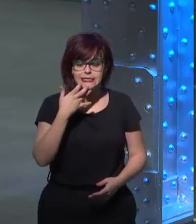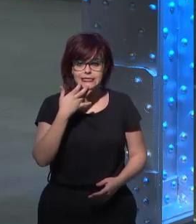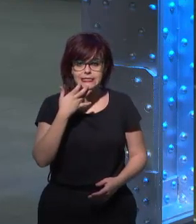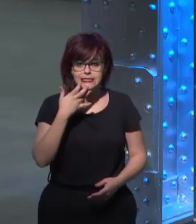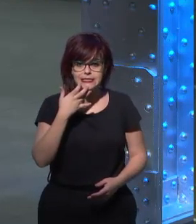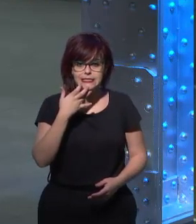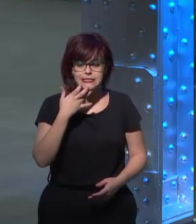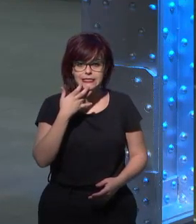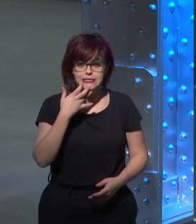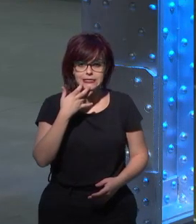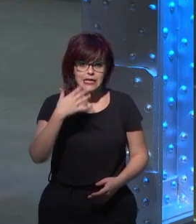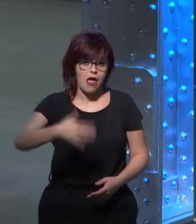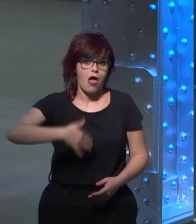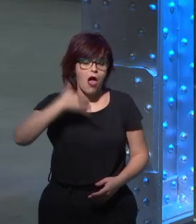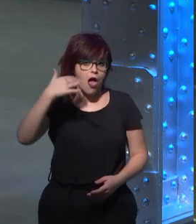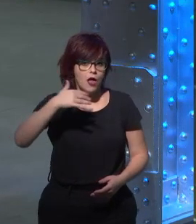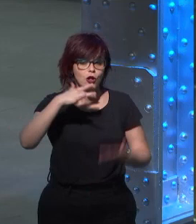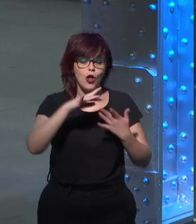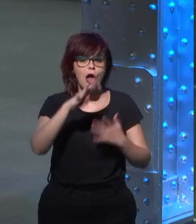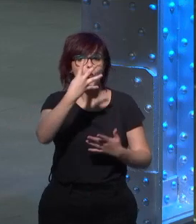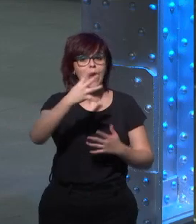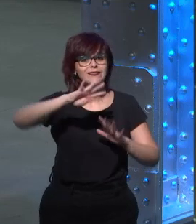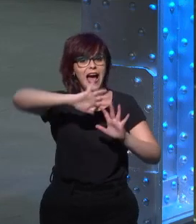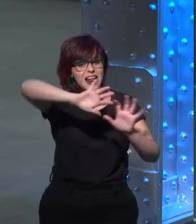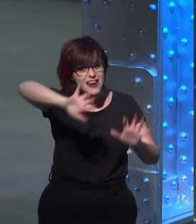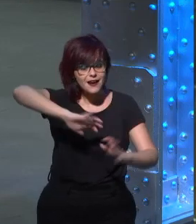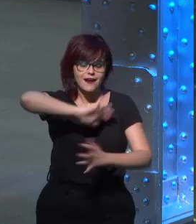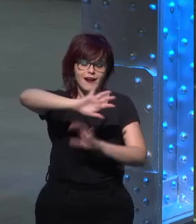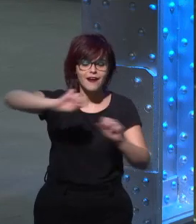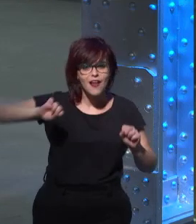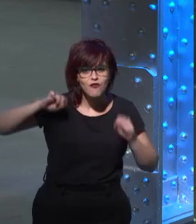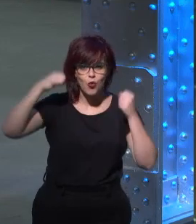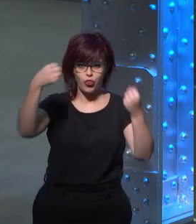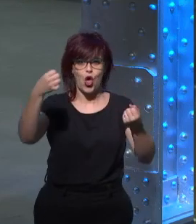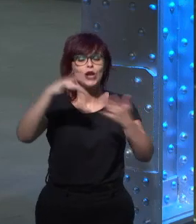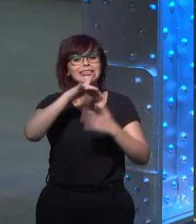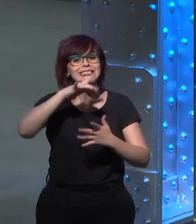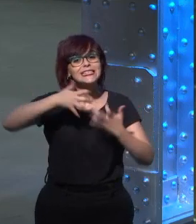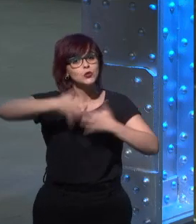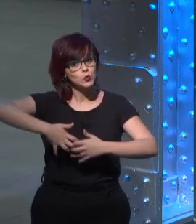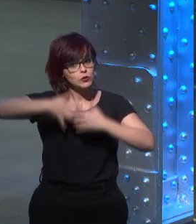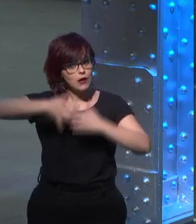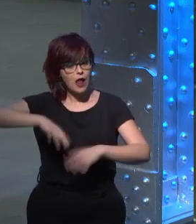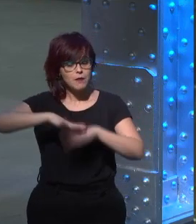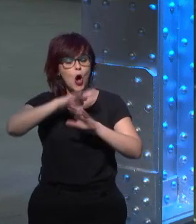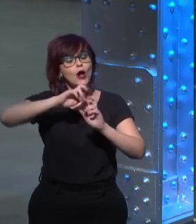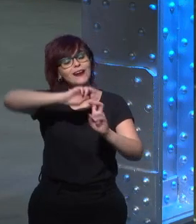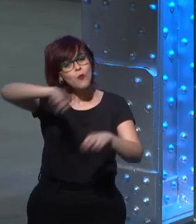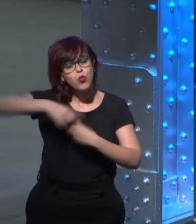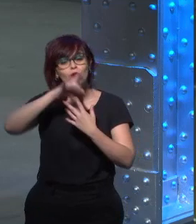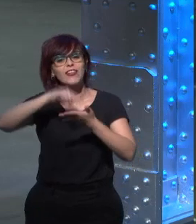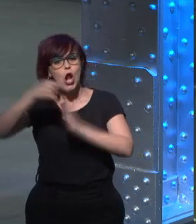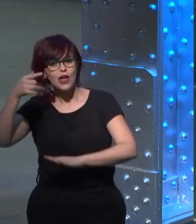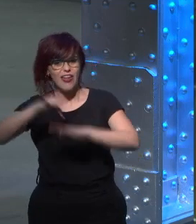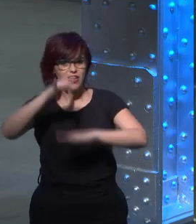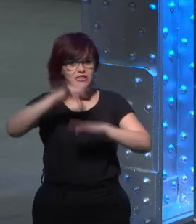destacar o a caracterizar la cuarta revolución industrial a la que vamos a tener que hacer frente, especialmente caracterizada por la revolución tecnológica y digital, es que se